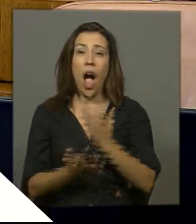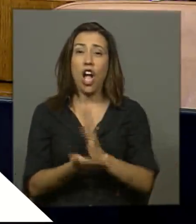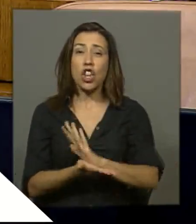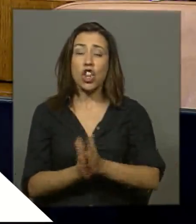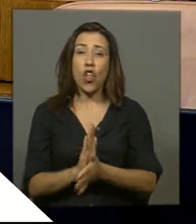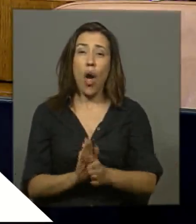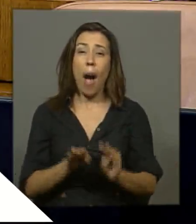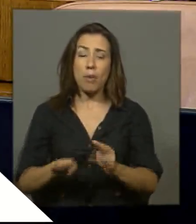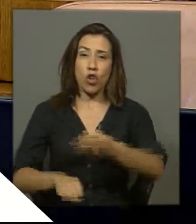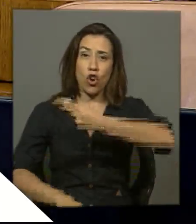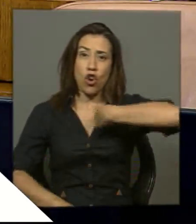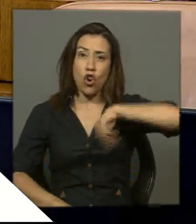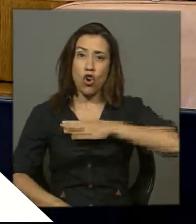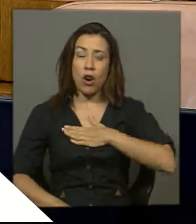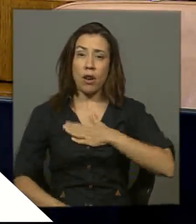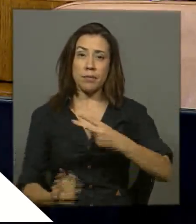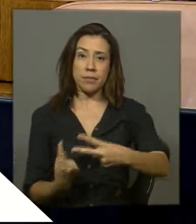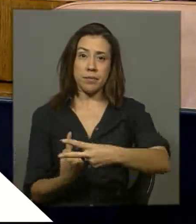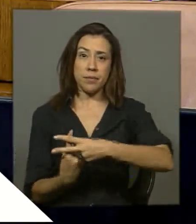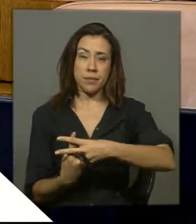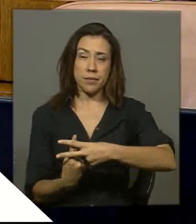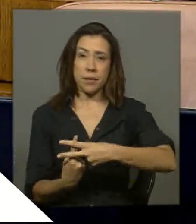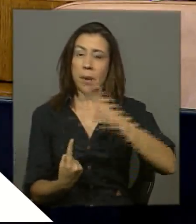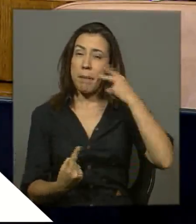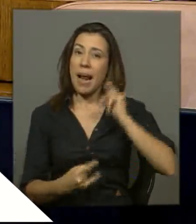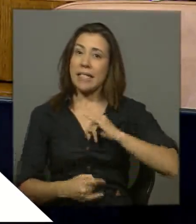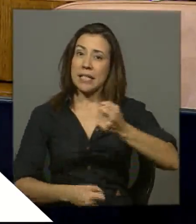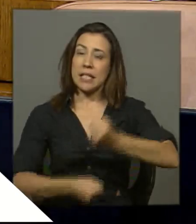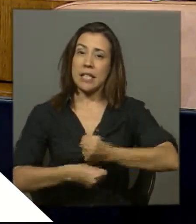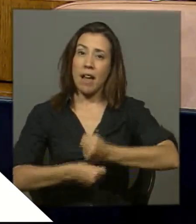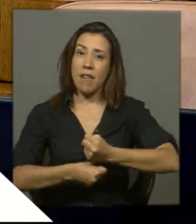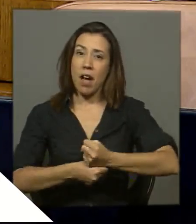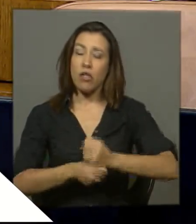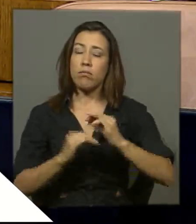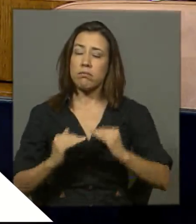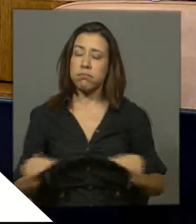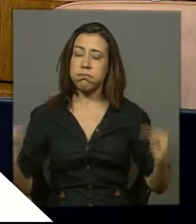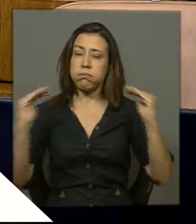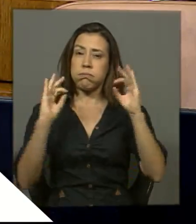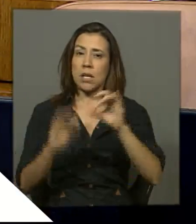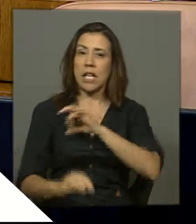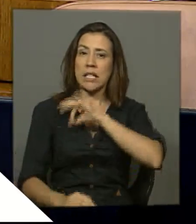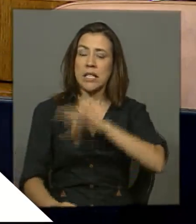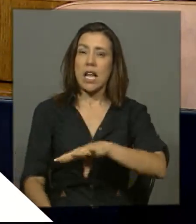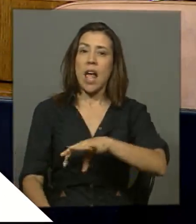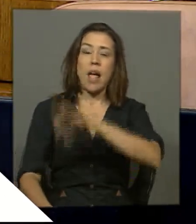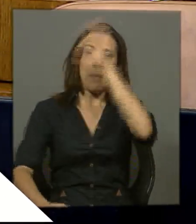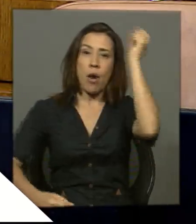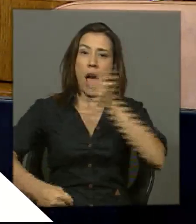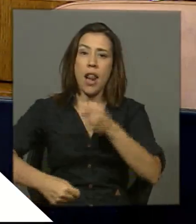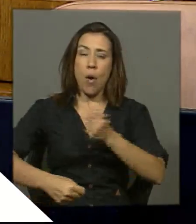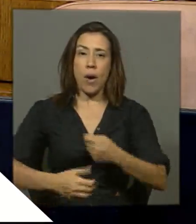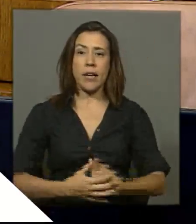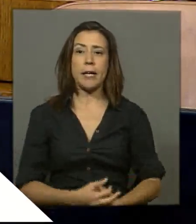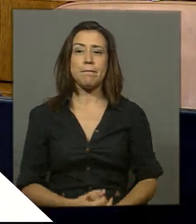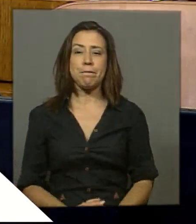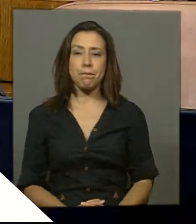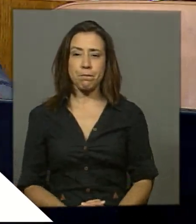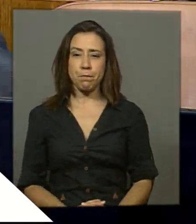todo el apoyo de nosotros los de cristianos para seguir trabajando con altura de miras por chile y por la región de la araucanía he dicho